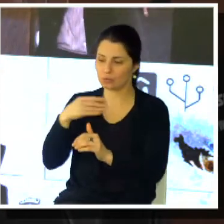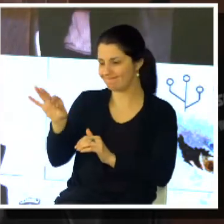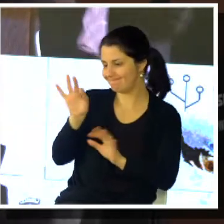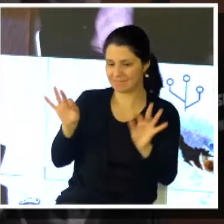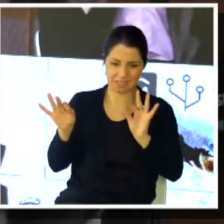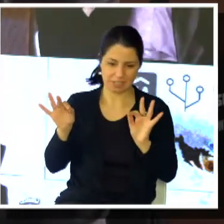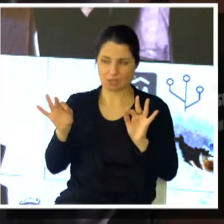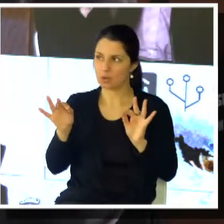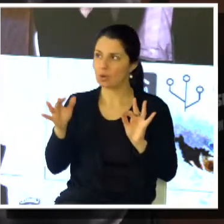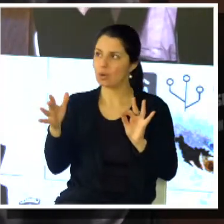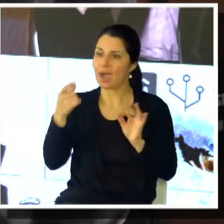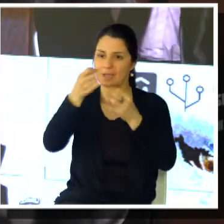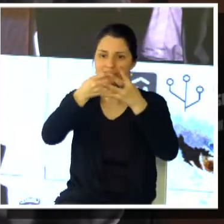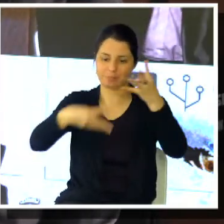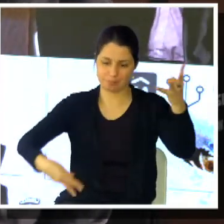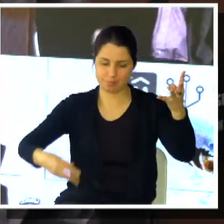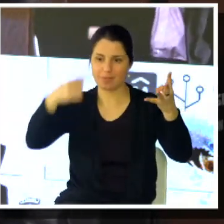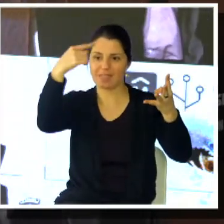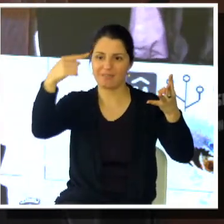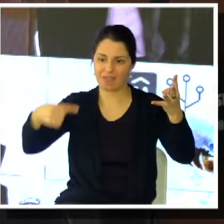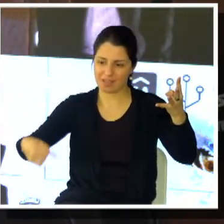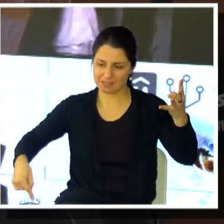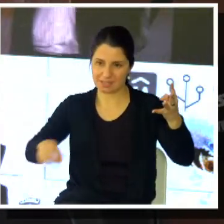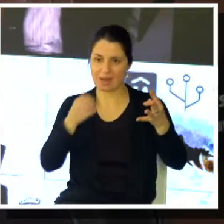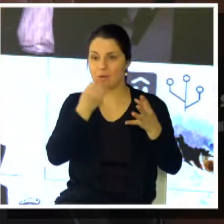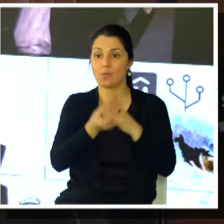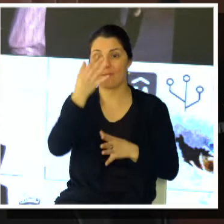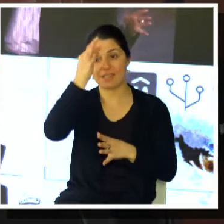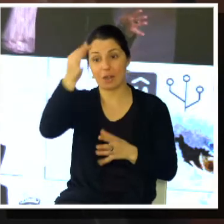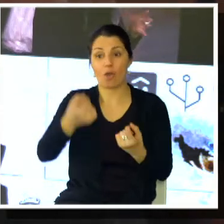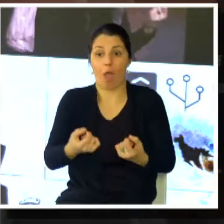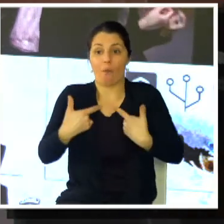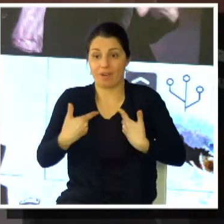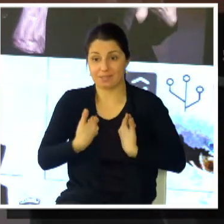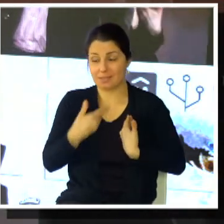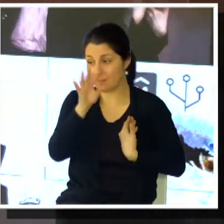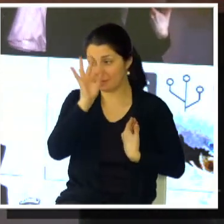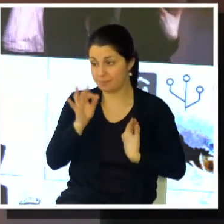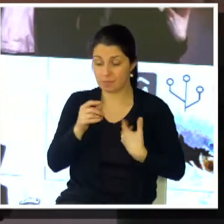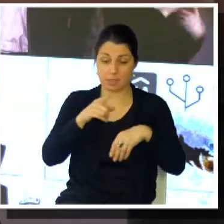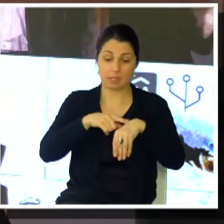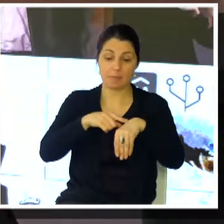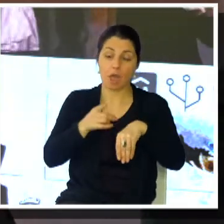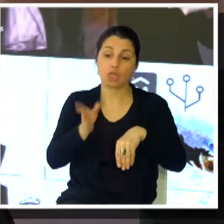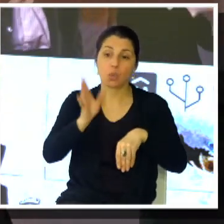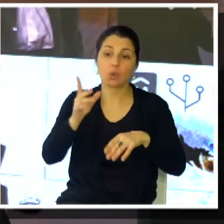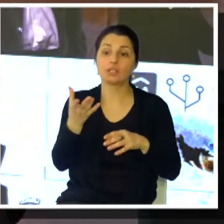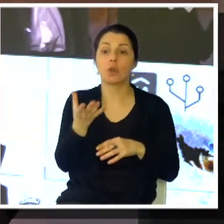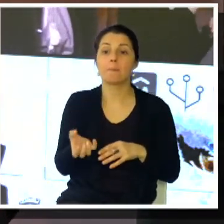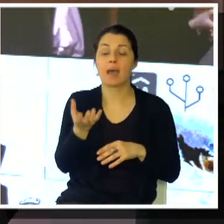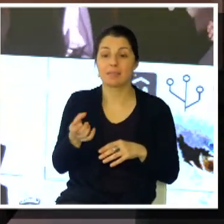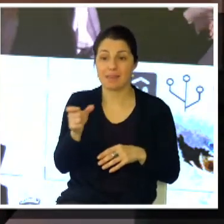esta es la gama de diferenciales que me ofrece la nueva tecnología. Bueno, promete duraciones de batería de entre 8 y 10